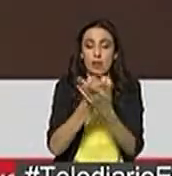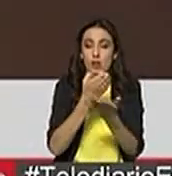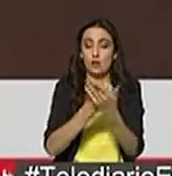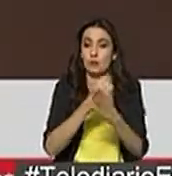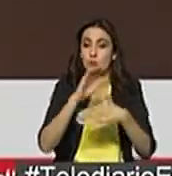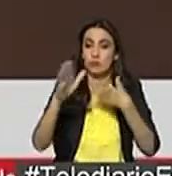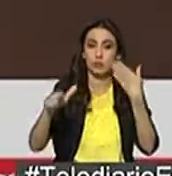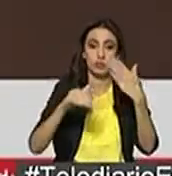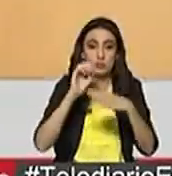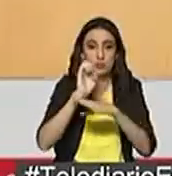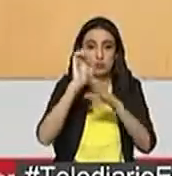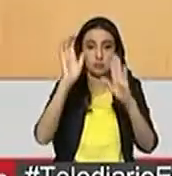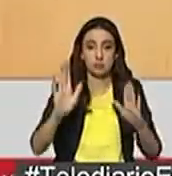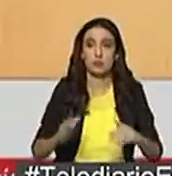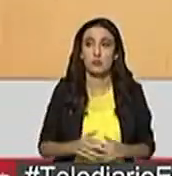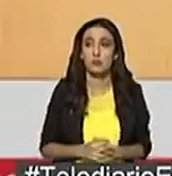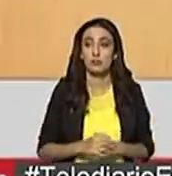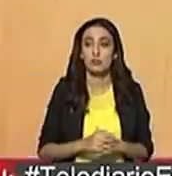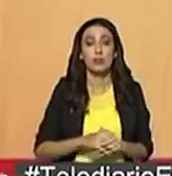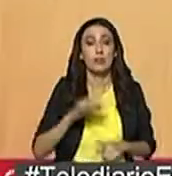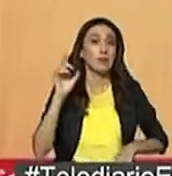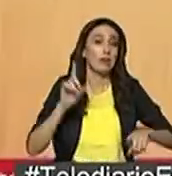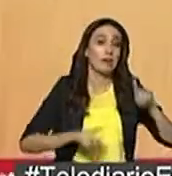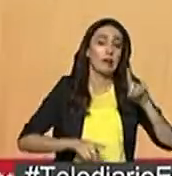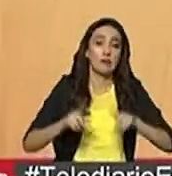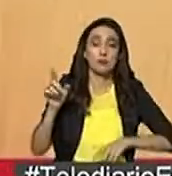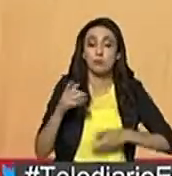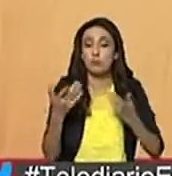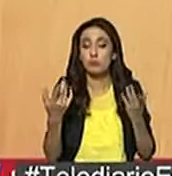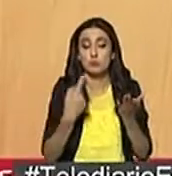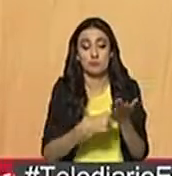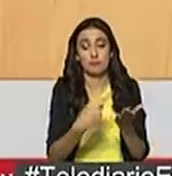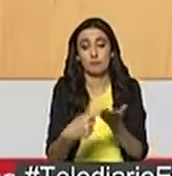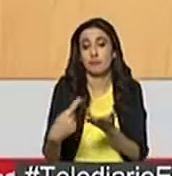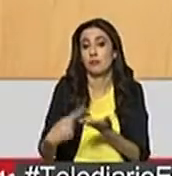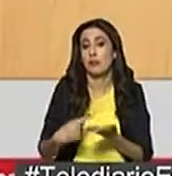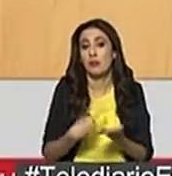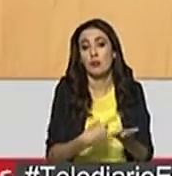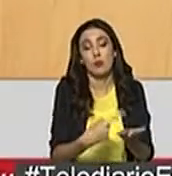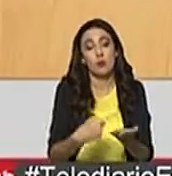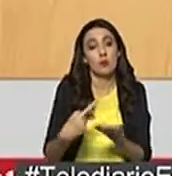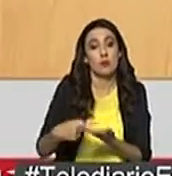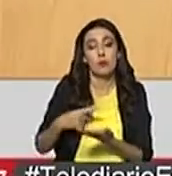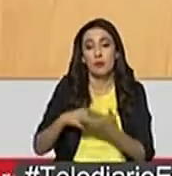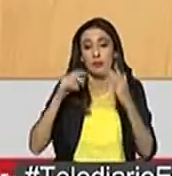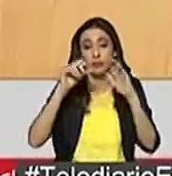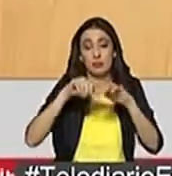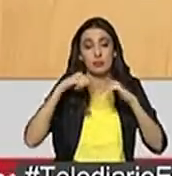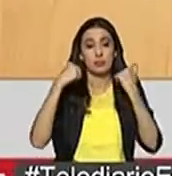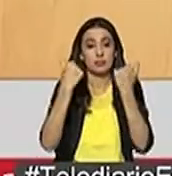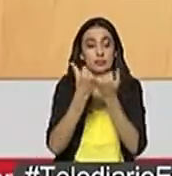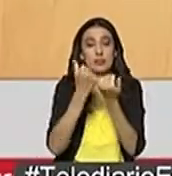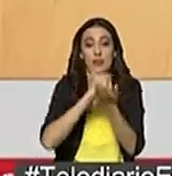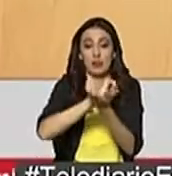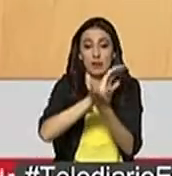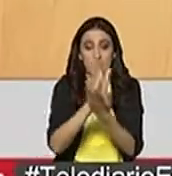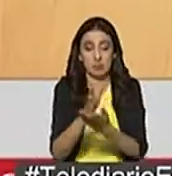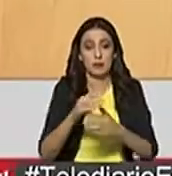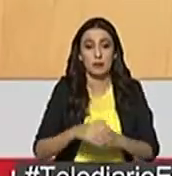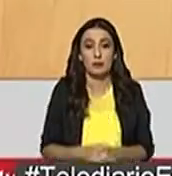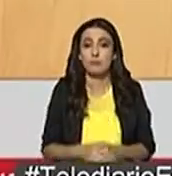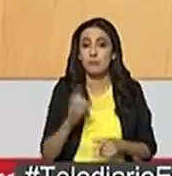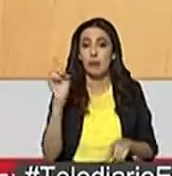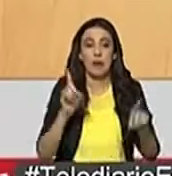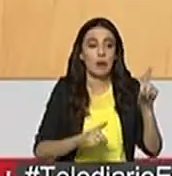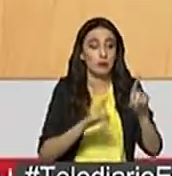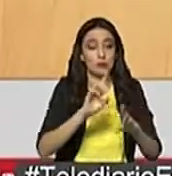los ecuatorianos. Habrá que ver cuánto tiempo toma la discusión en la Asamblea de cada uno de estos proyectos. Sistemáticamente se están cerrando